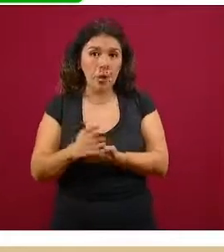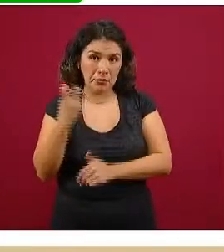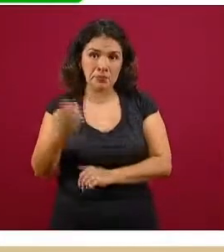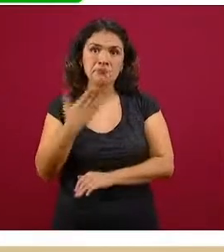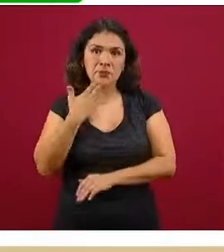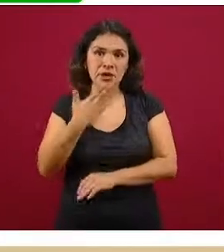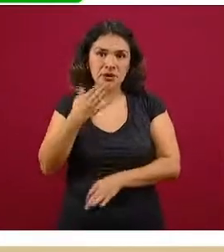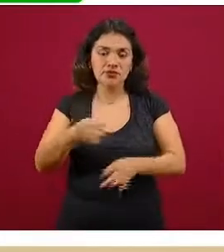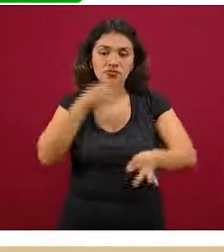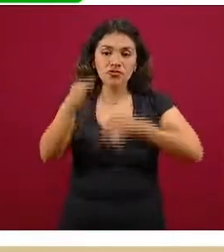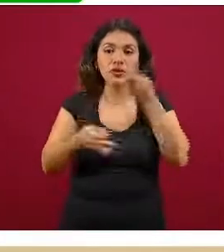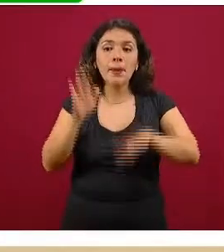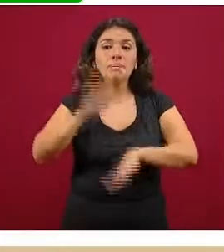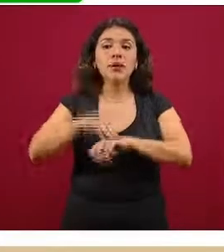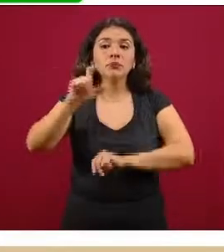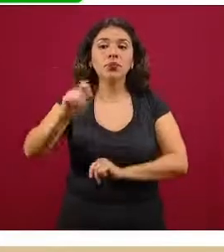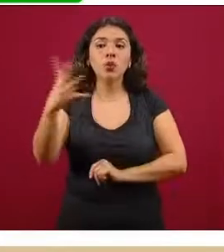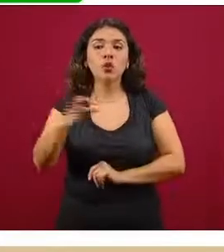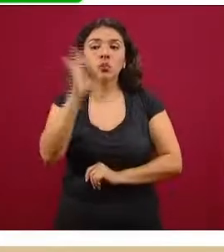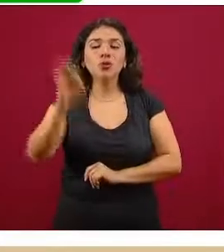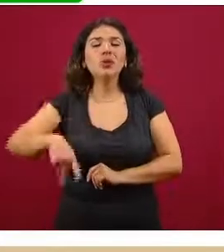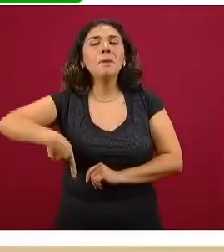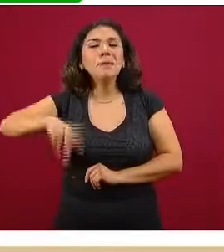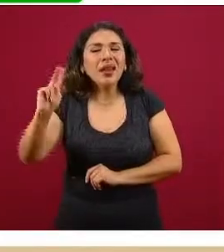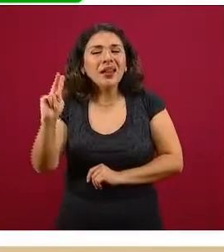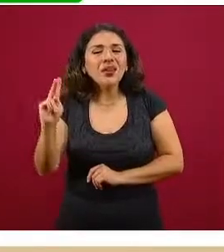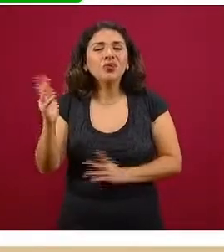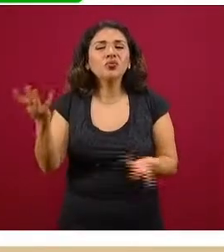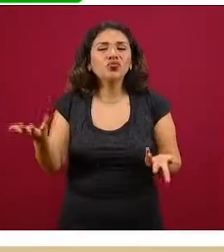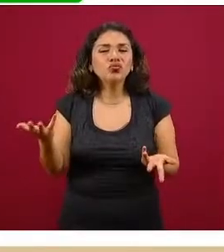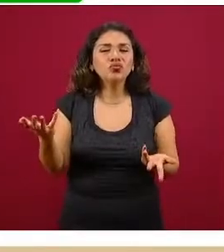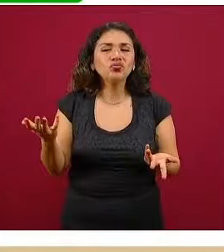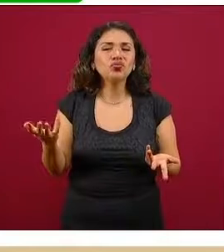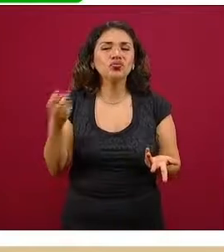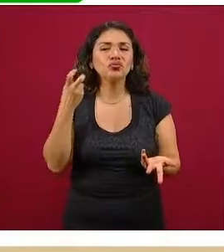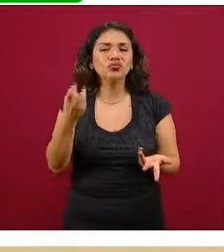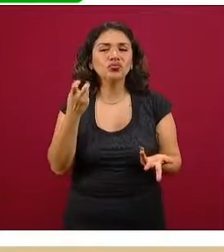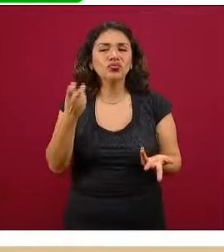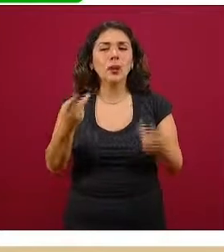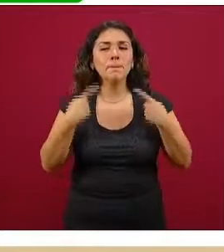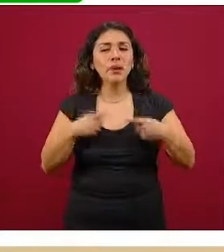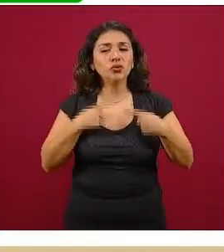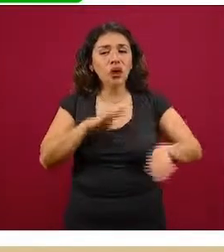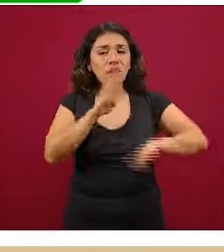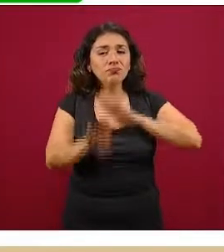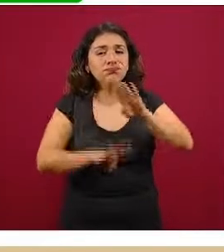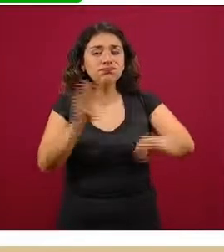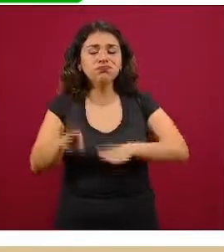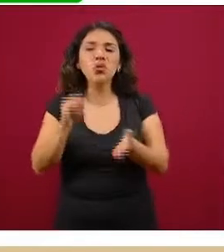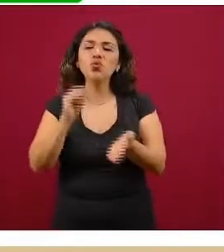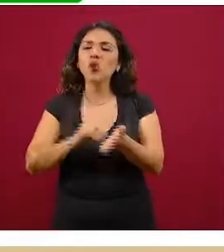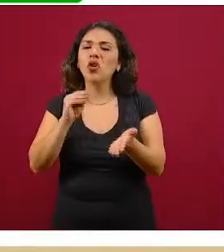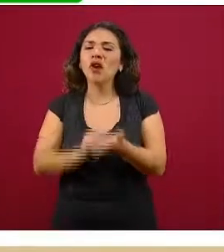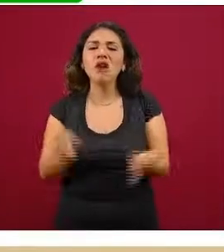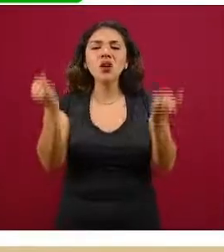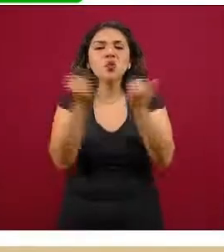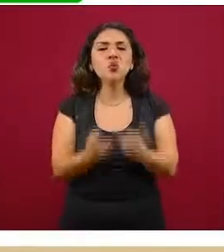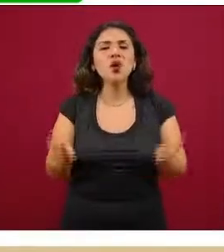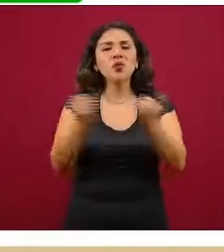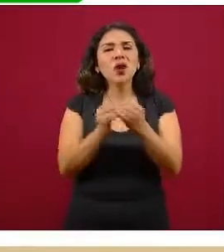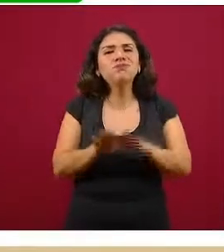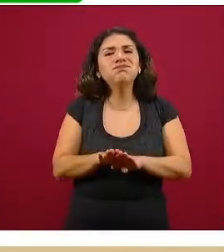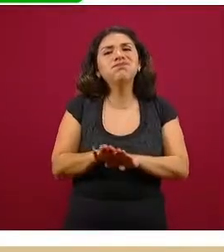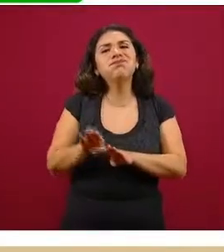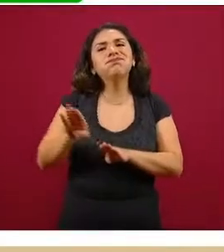más 24%. Sin embargo, la tendencia de las defunciones todavía continúa al aumento y